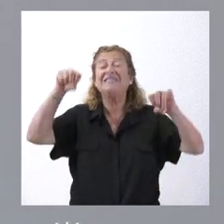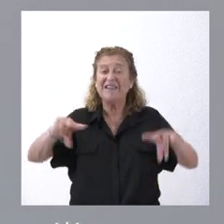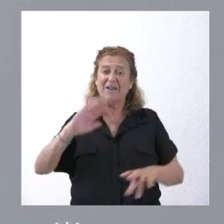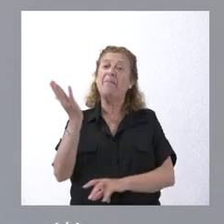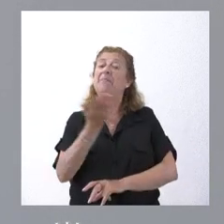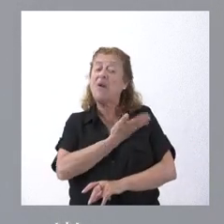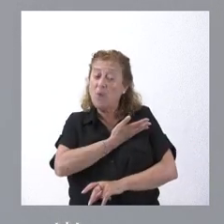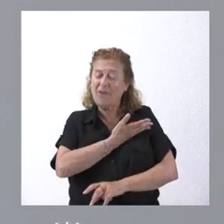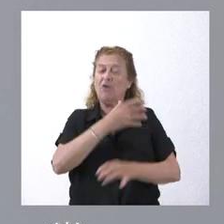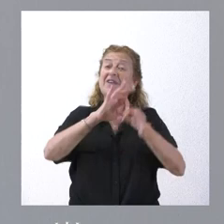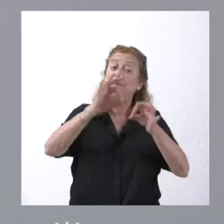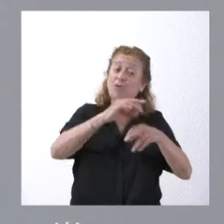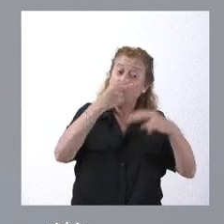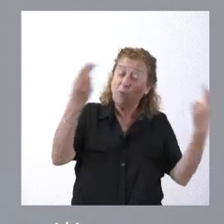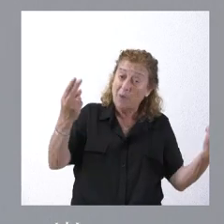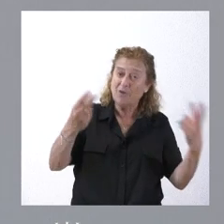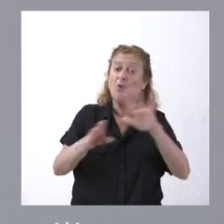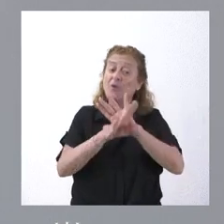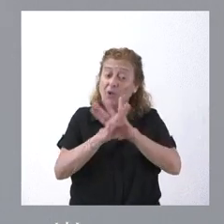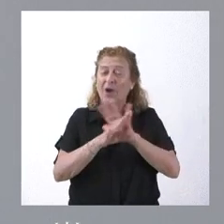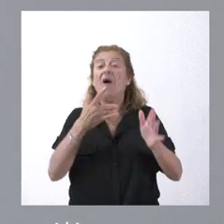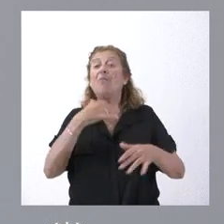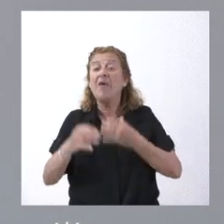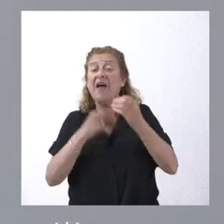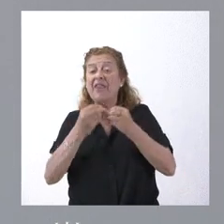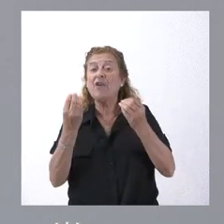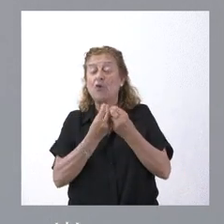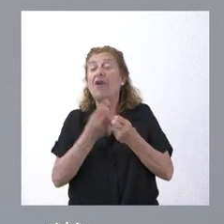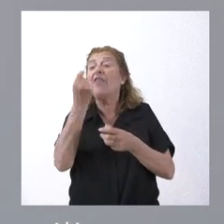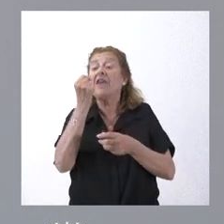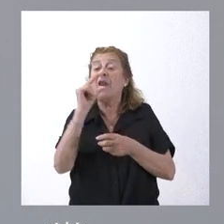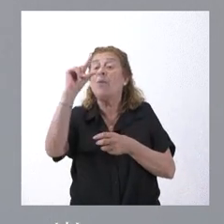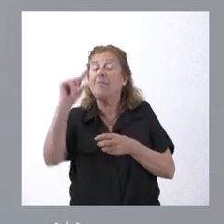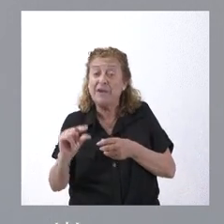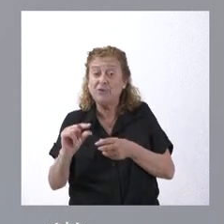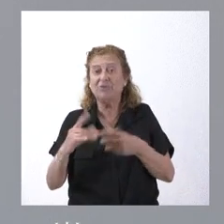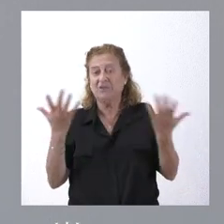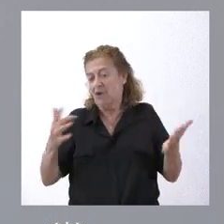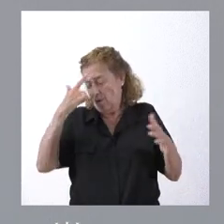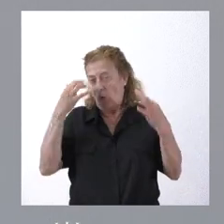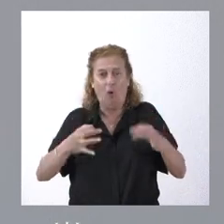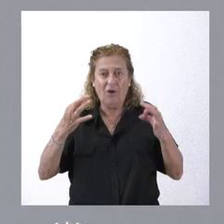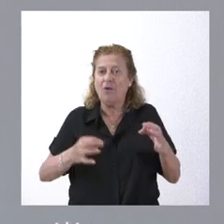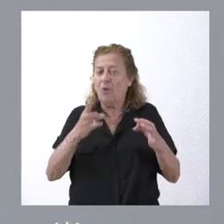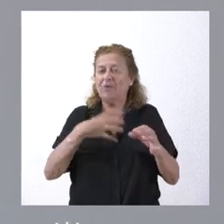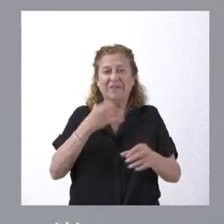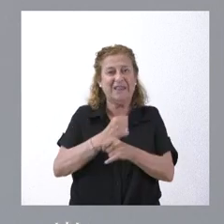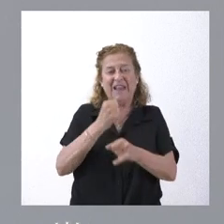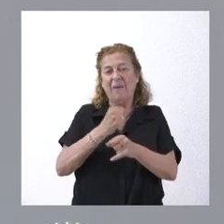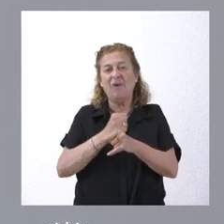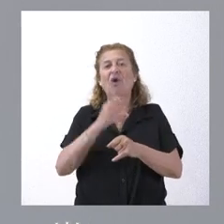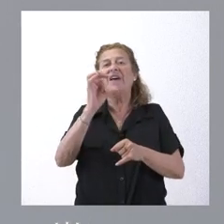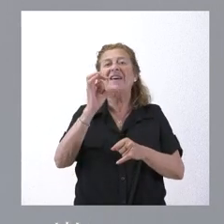la prestación del servicio público, se puedan realizar con un importe menor. Pues esto es, lógicamente, una tarea en la que el